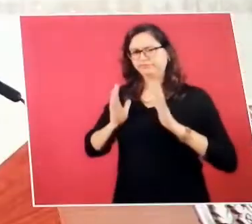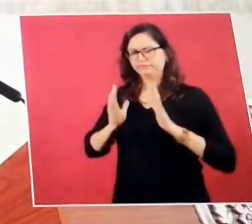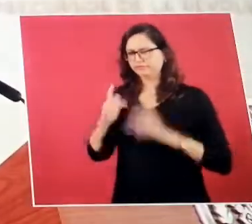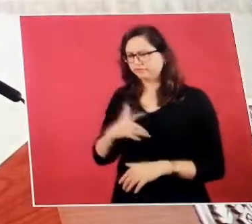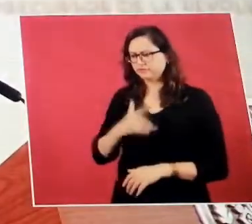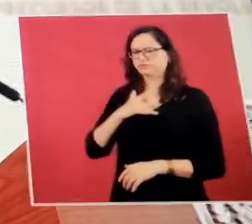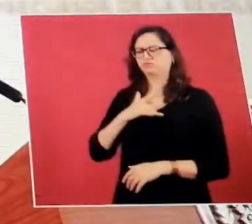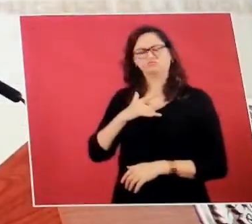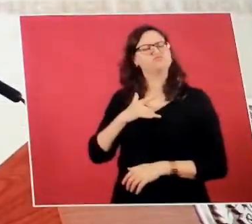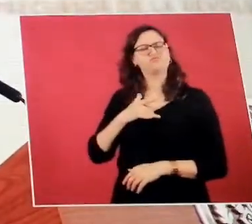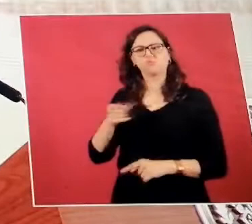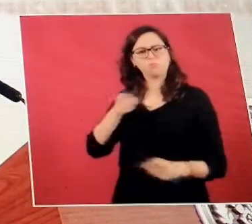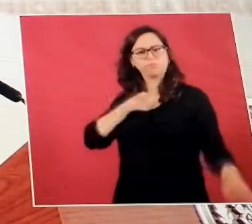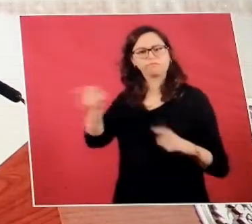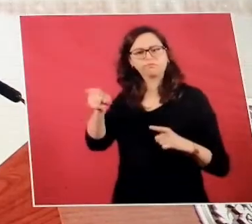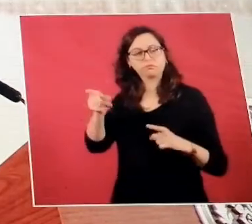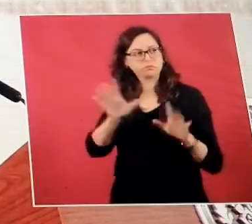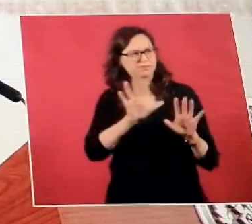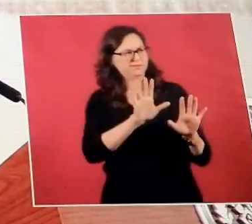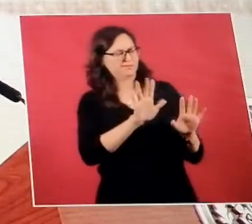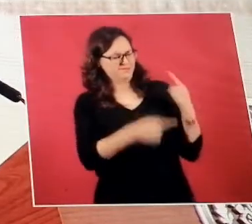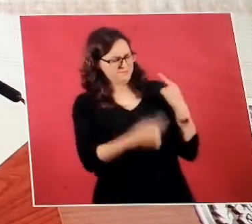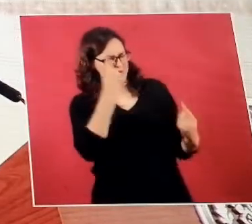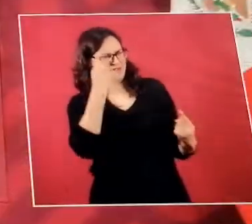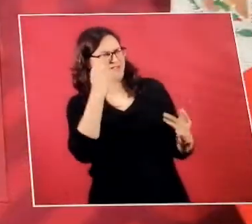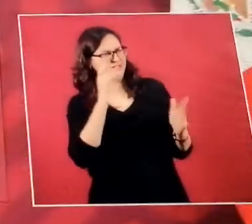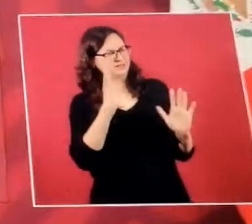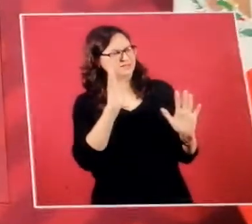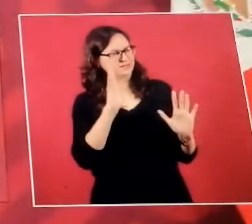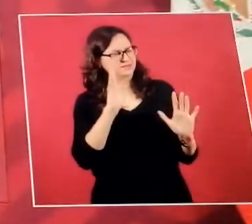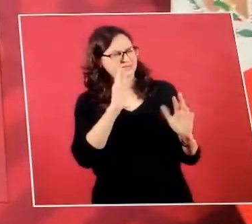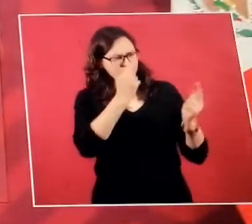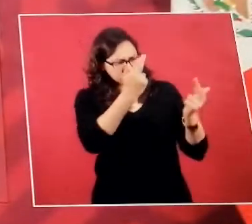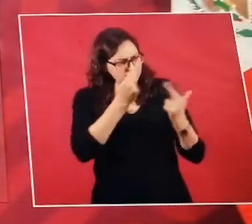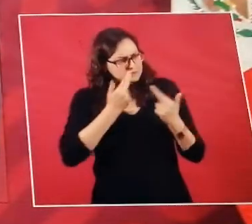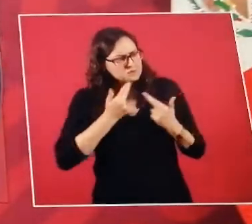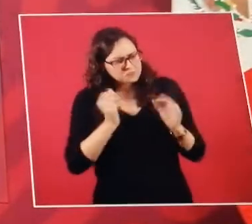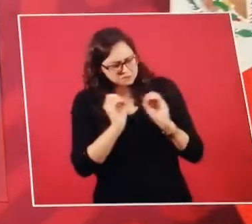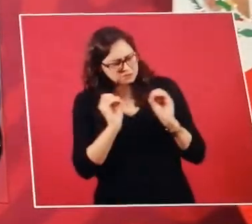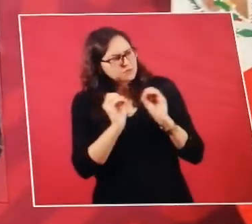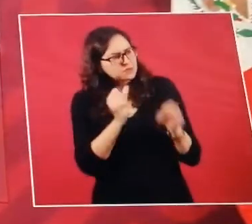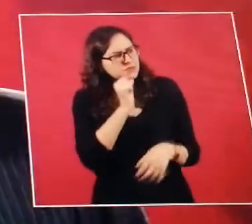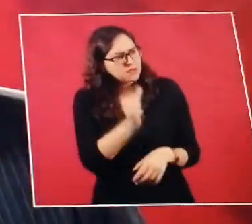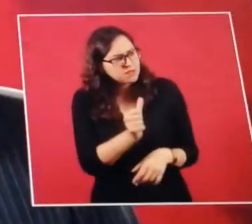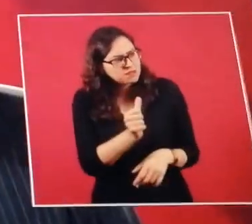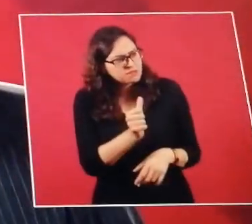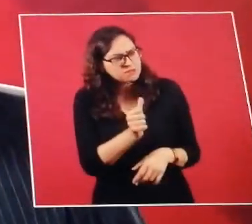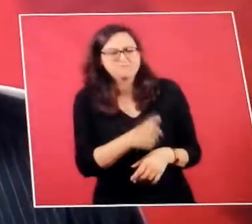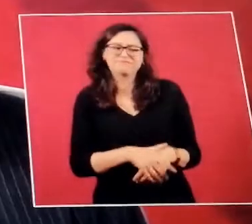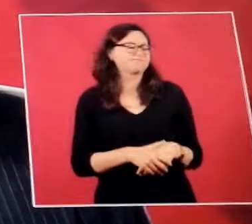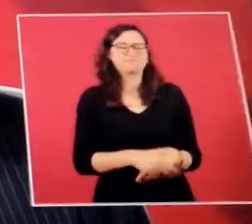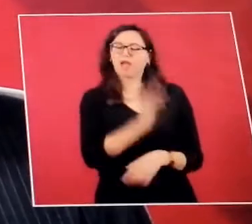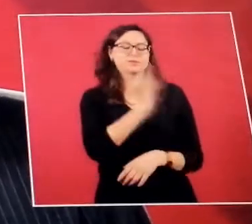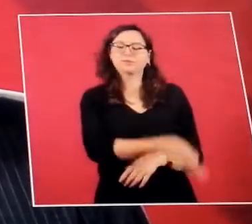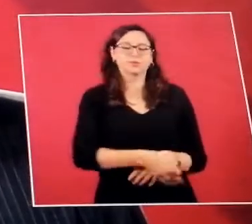no diplomática, no respetuosa, que nosotros pues no vamos a